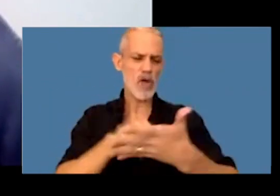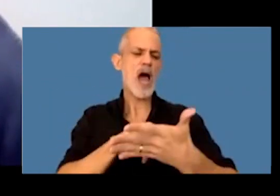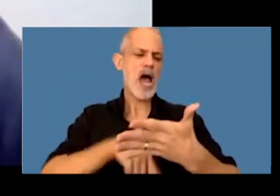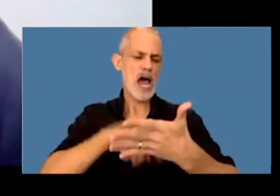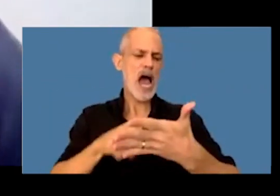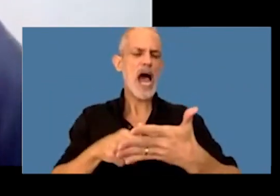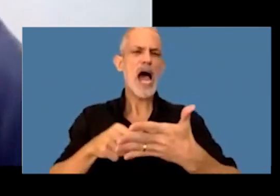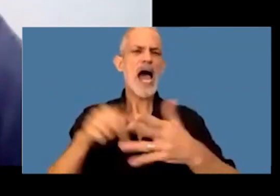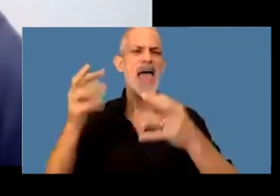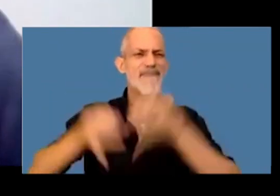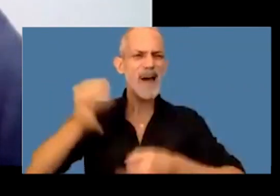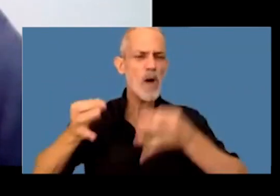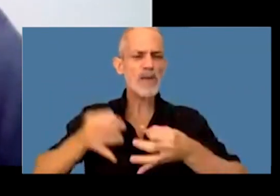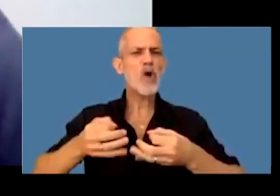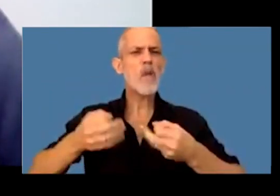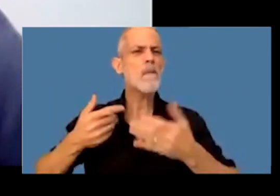amplio posible.